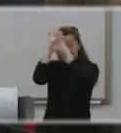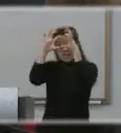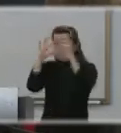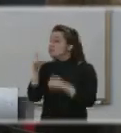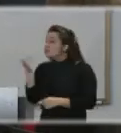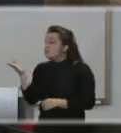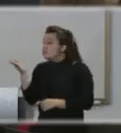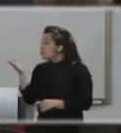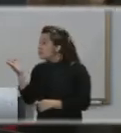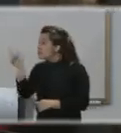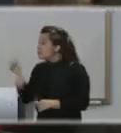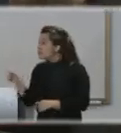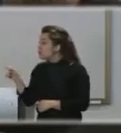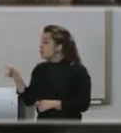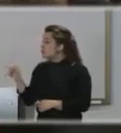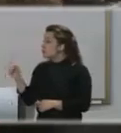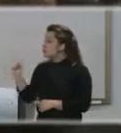Sí.